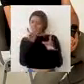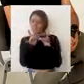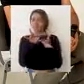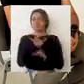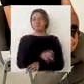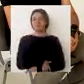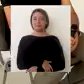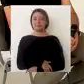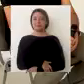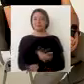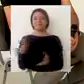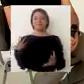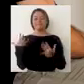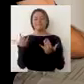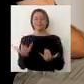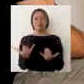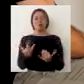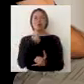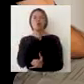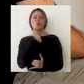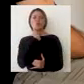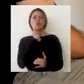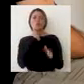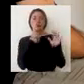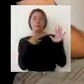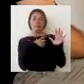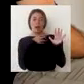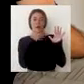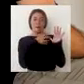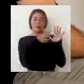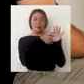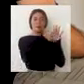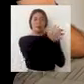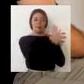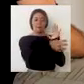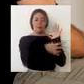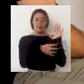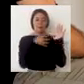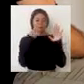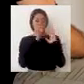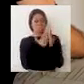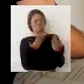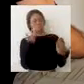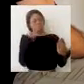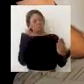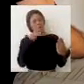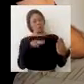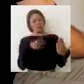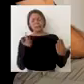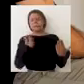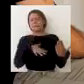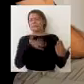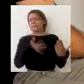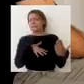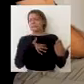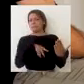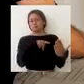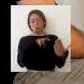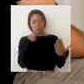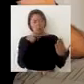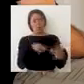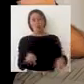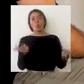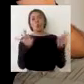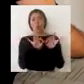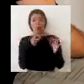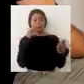actualidad el cómic, las historietas, sean una oportunidad y una de lectura riquísima, llena